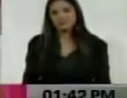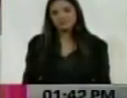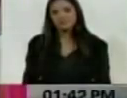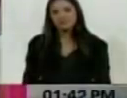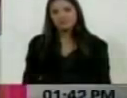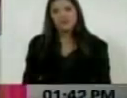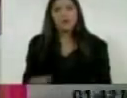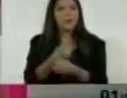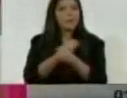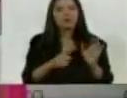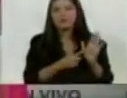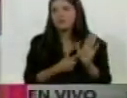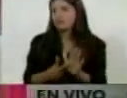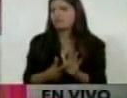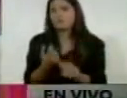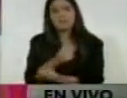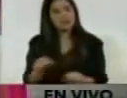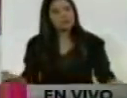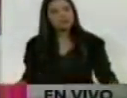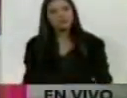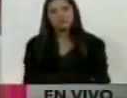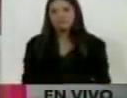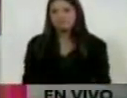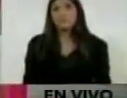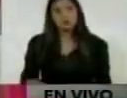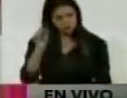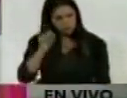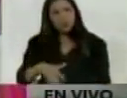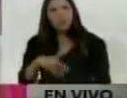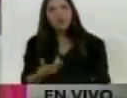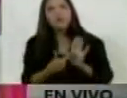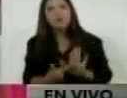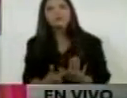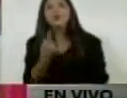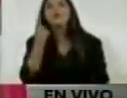No podrán mostrarla. Yo sí le puedo mostrar